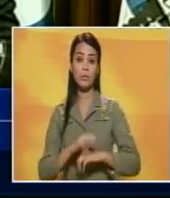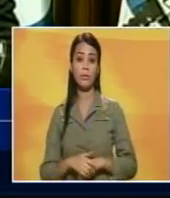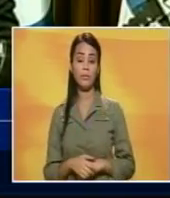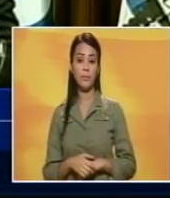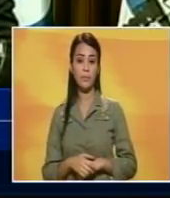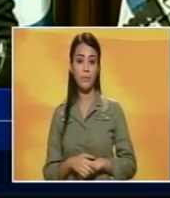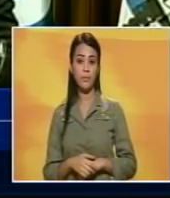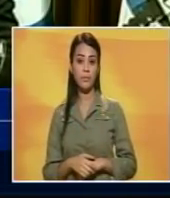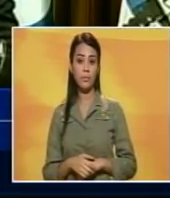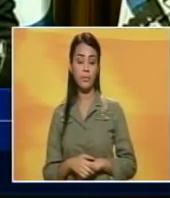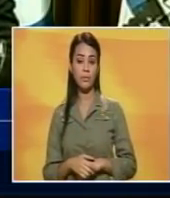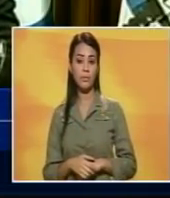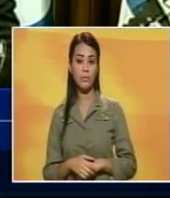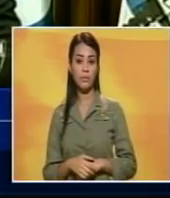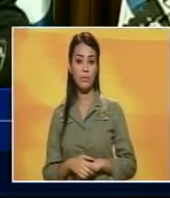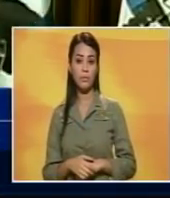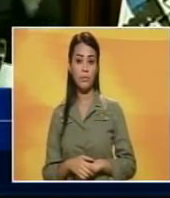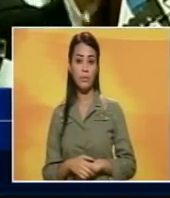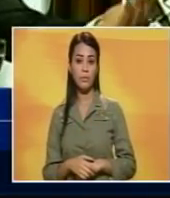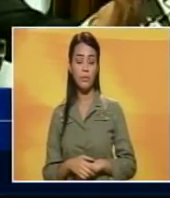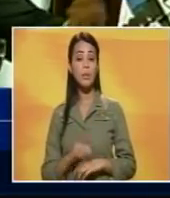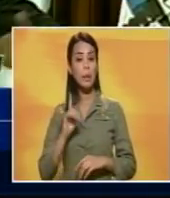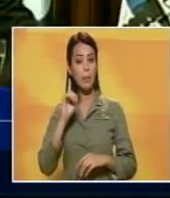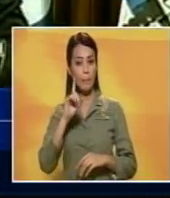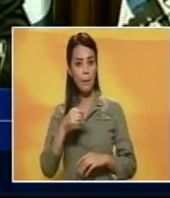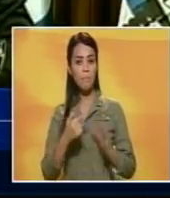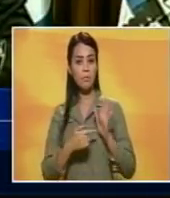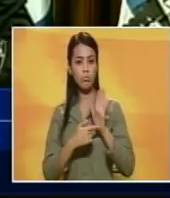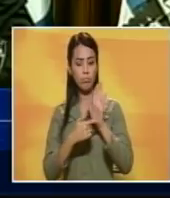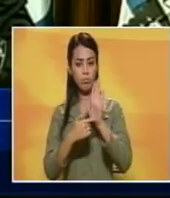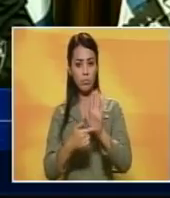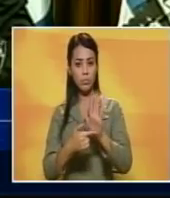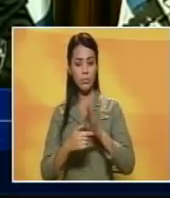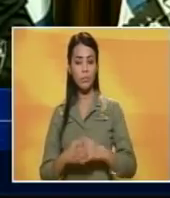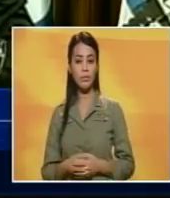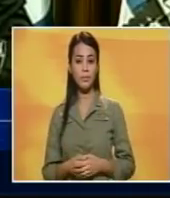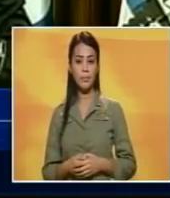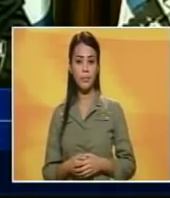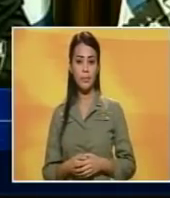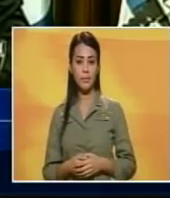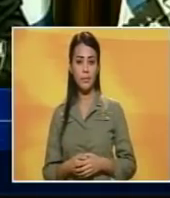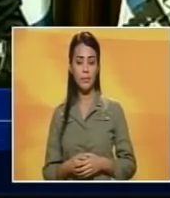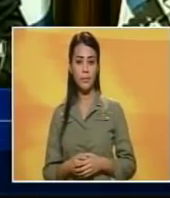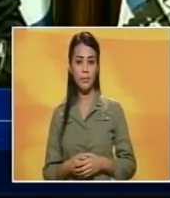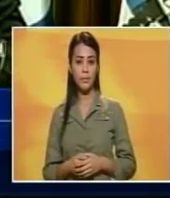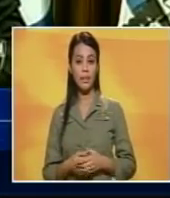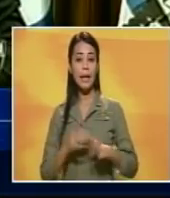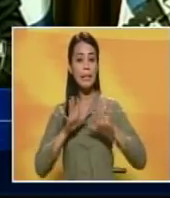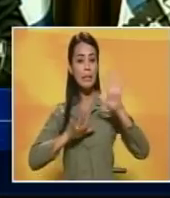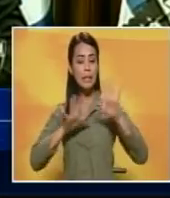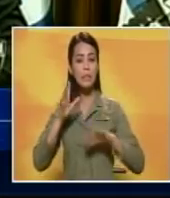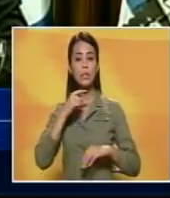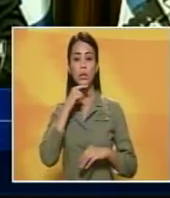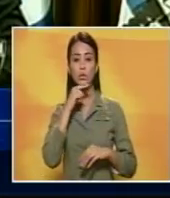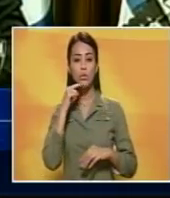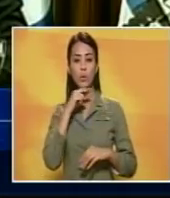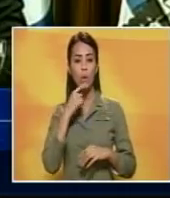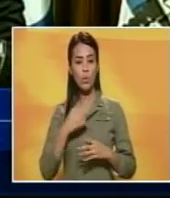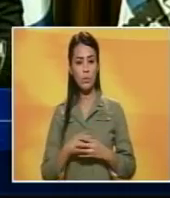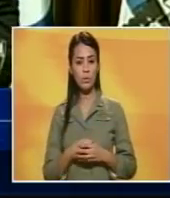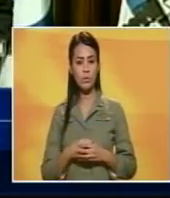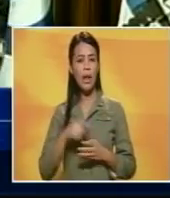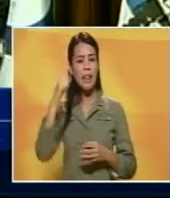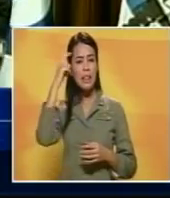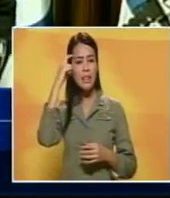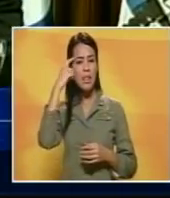trama, ¿verdad? Como también presentamos el balance el 15 de octubre, el día de